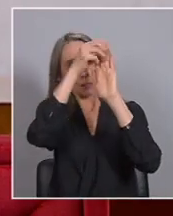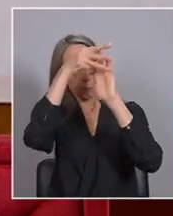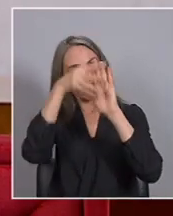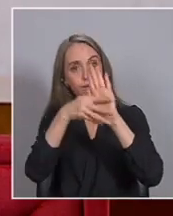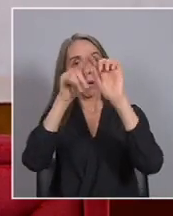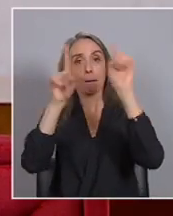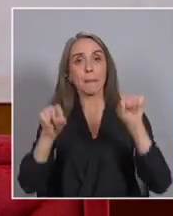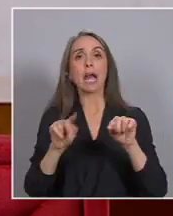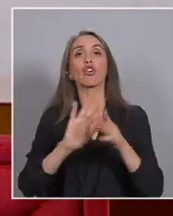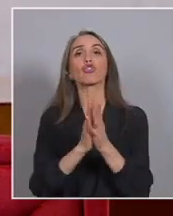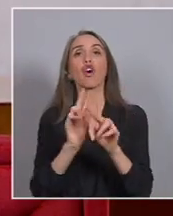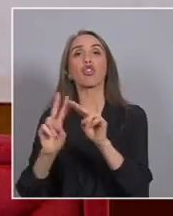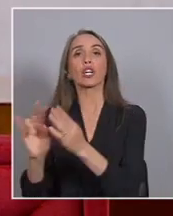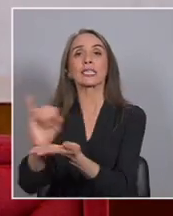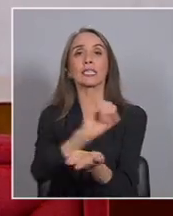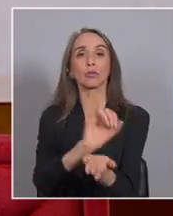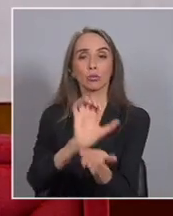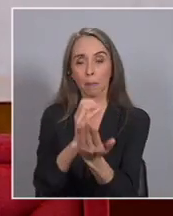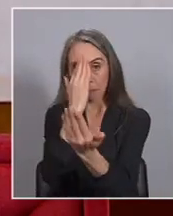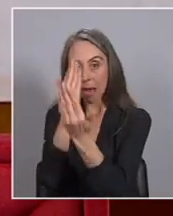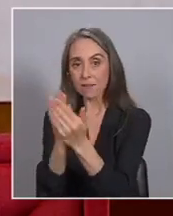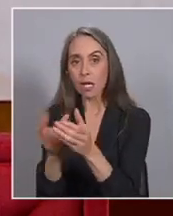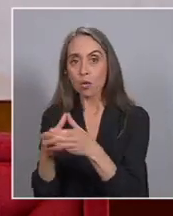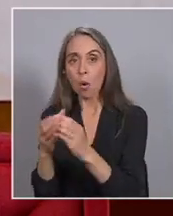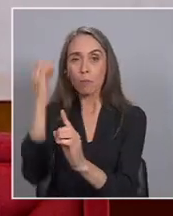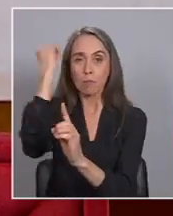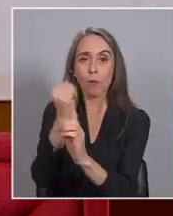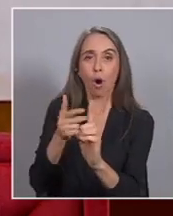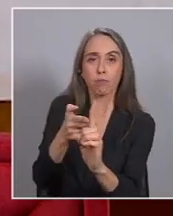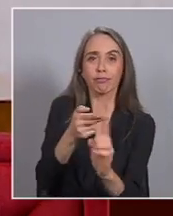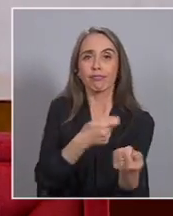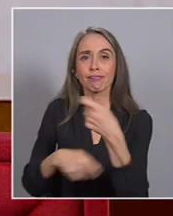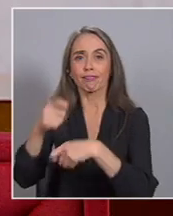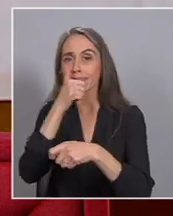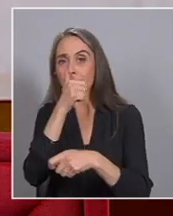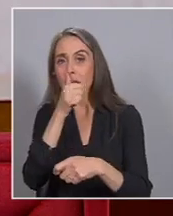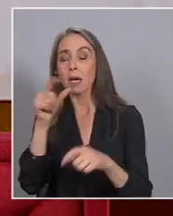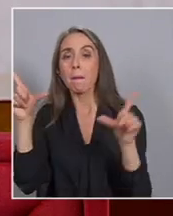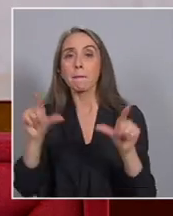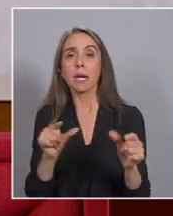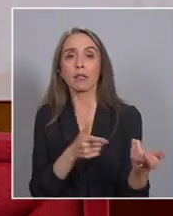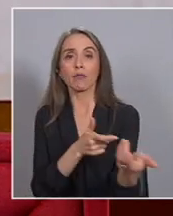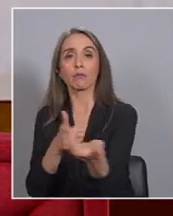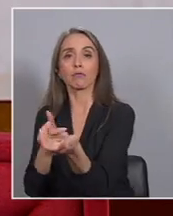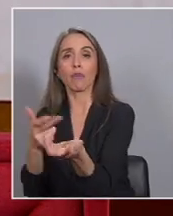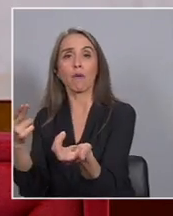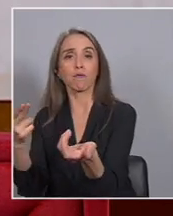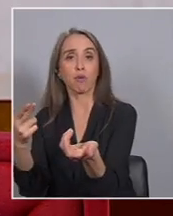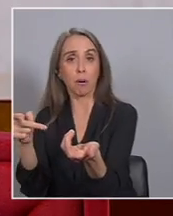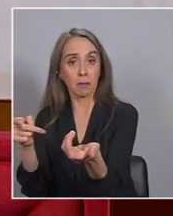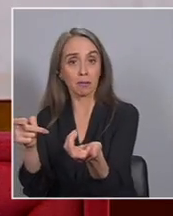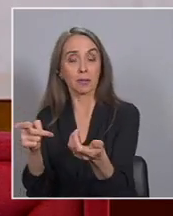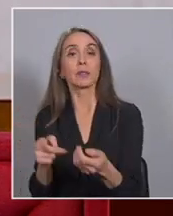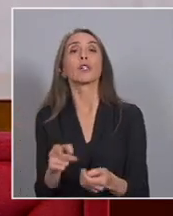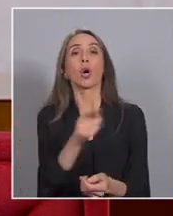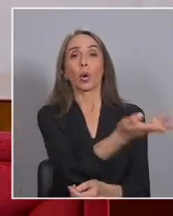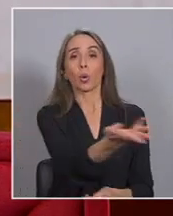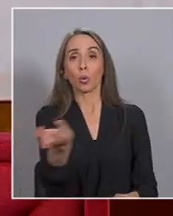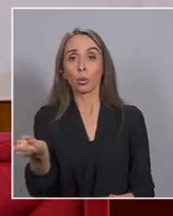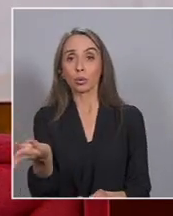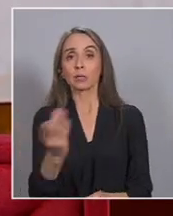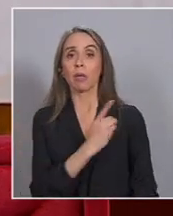para enfrentar decididamente a estos grupos criminales y disminuir su poder de fuego. Y con la colaboración de